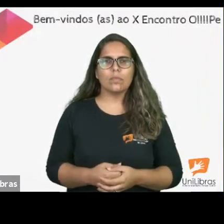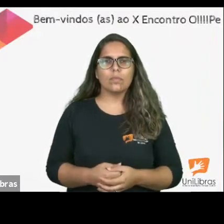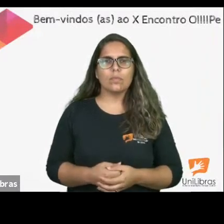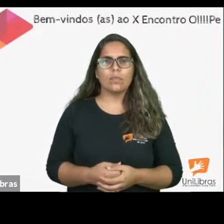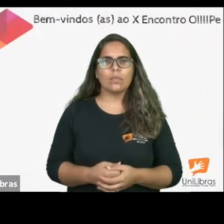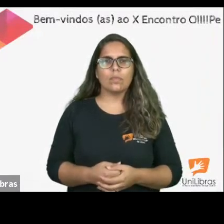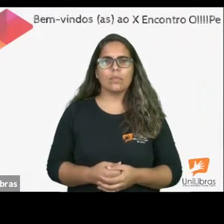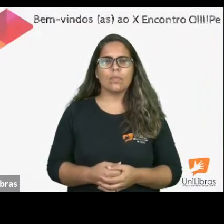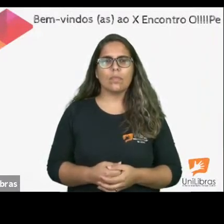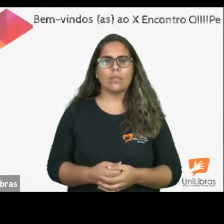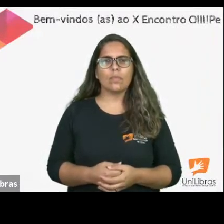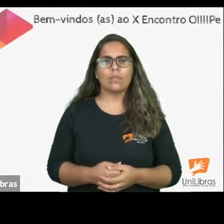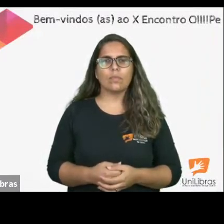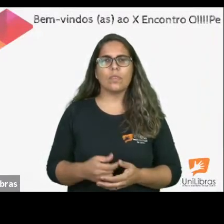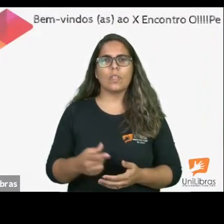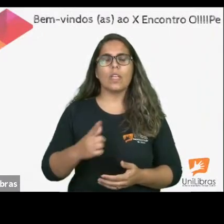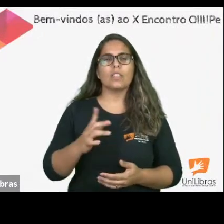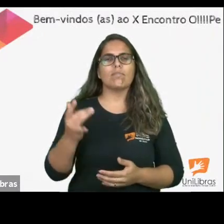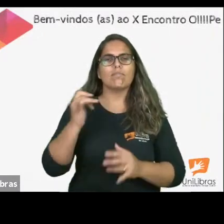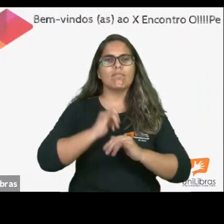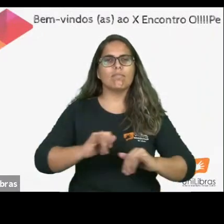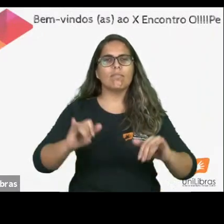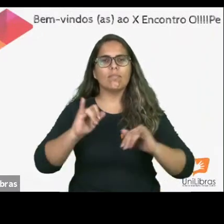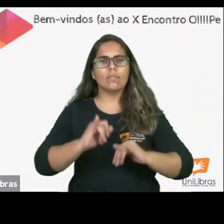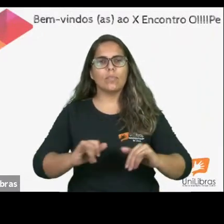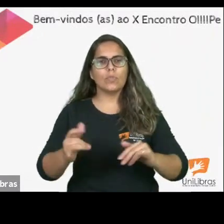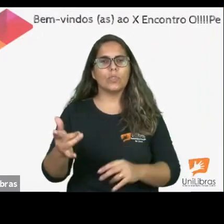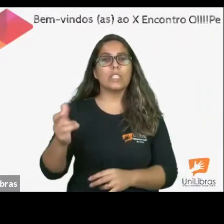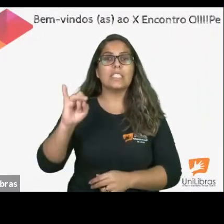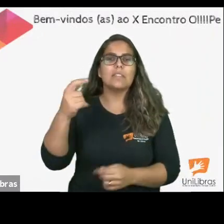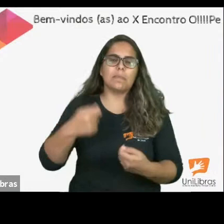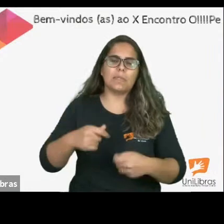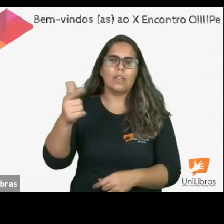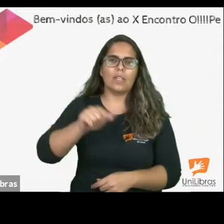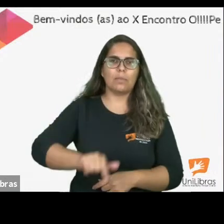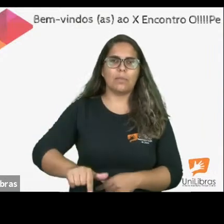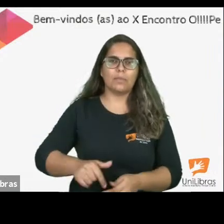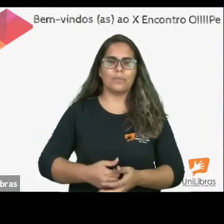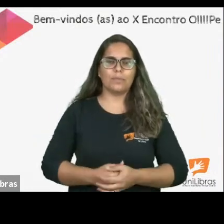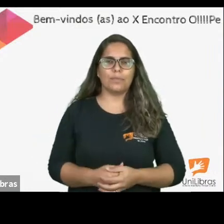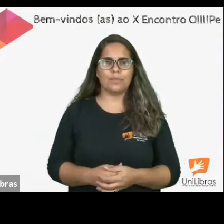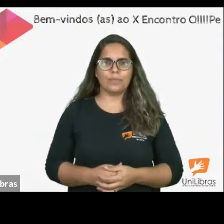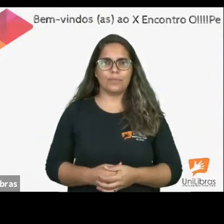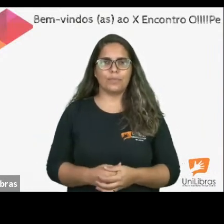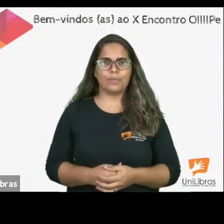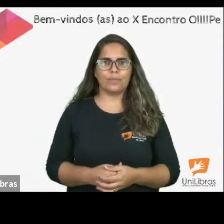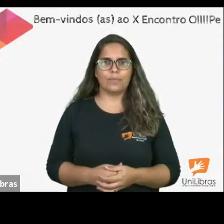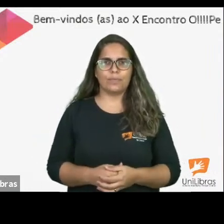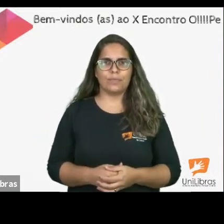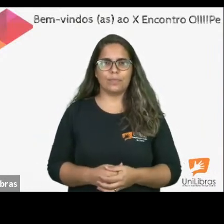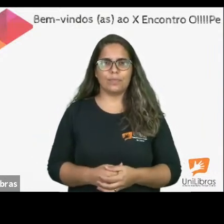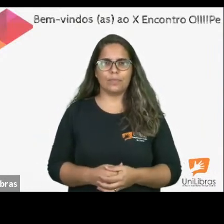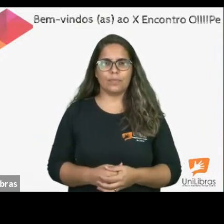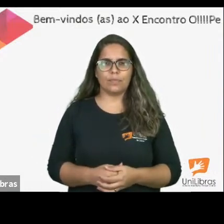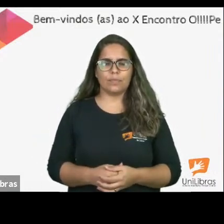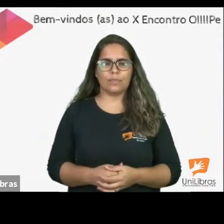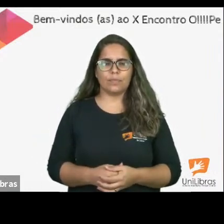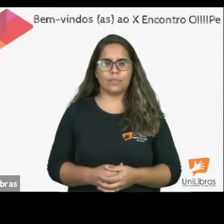respecto del aprendizaje y la educación en este caso. ya sea que uno desee